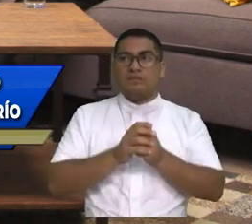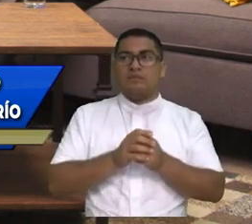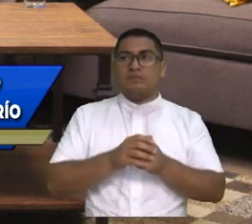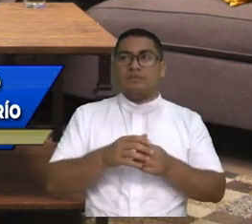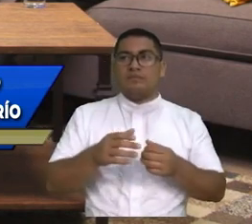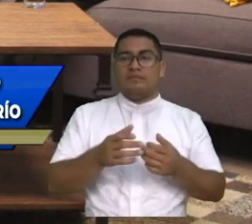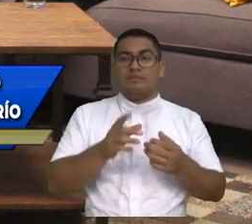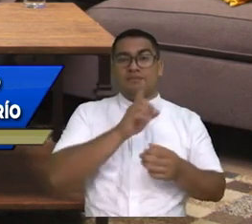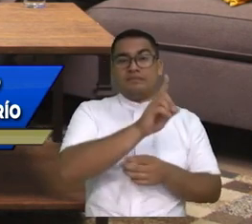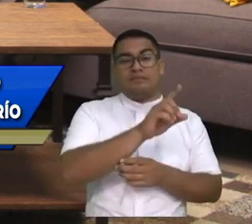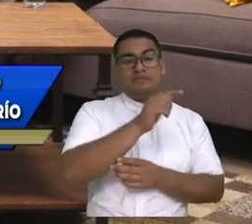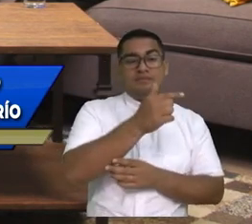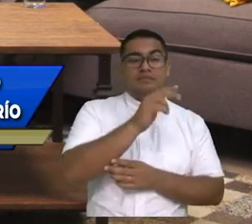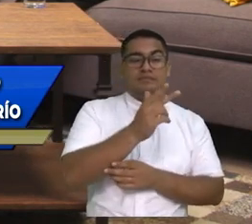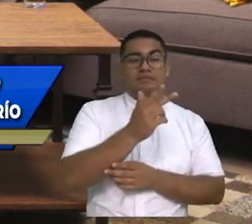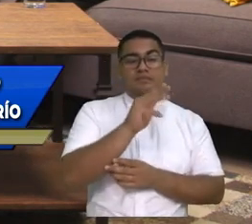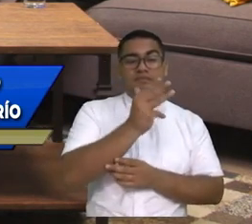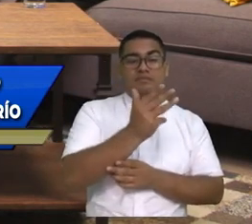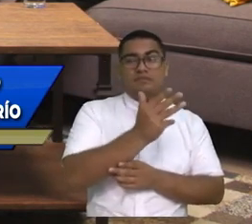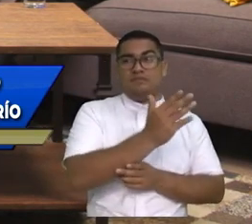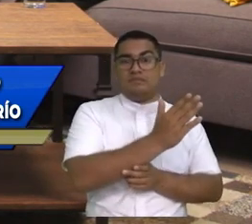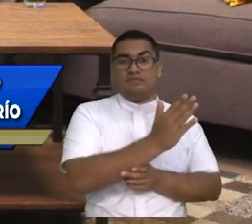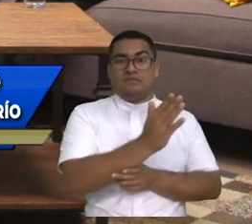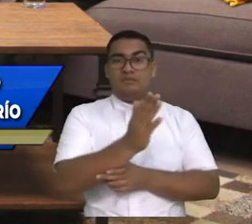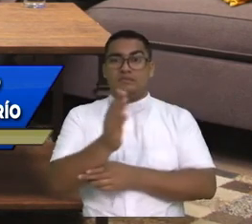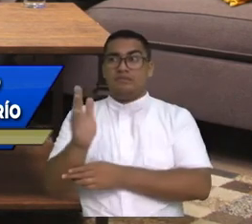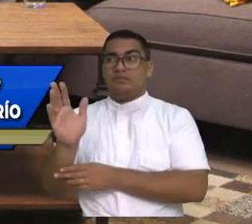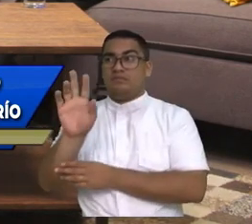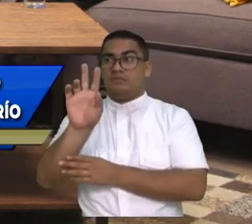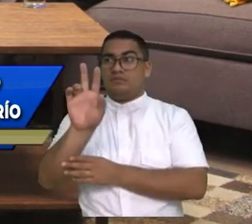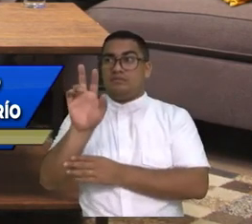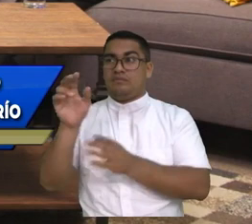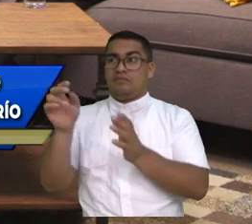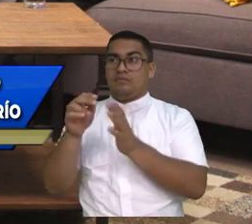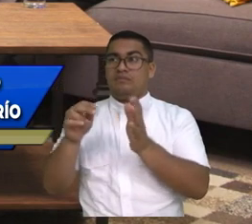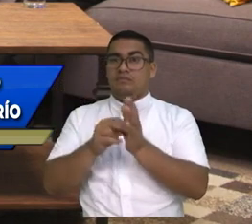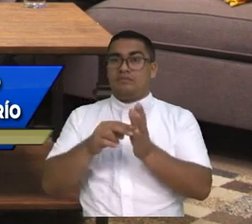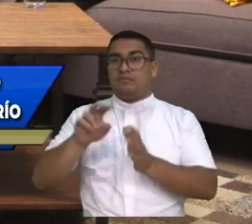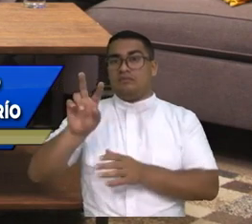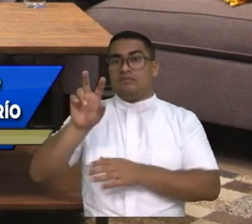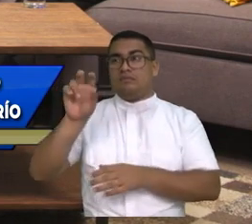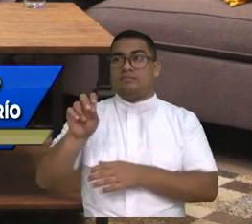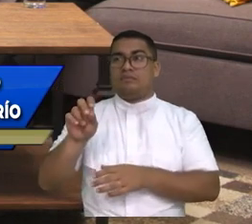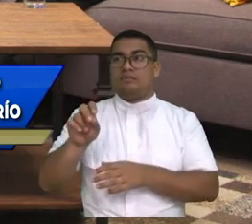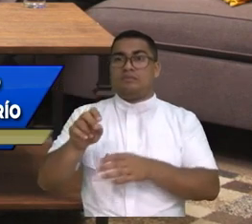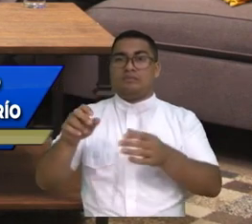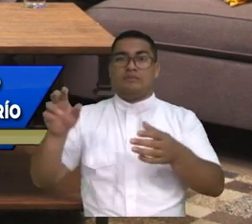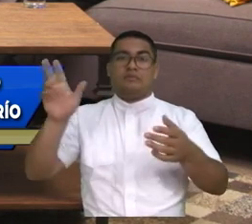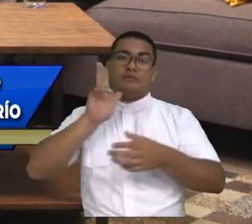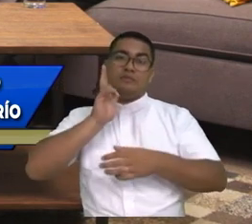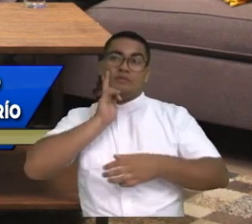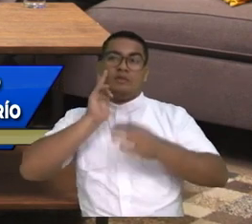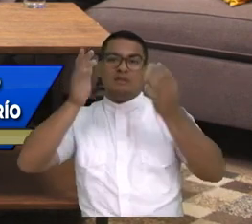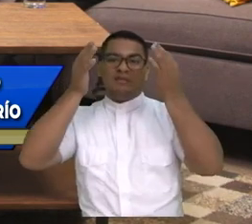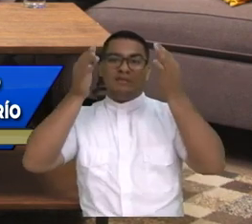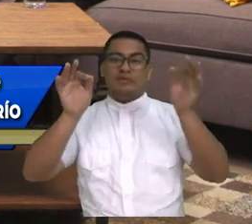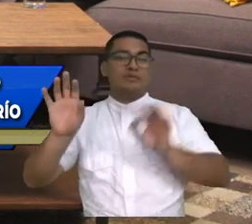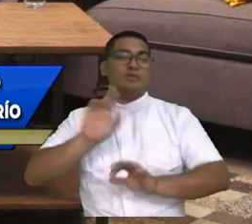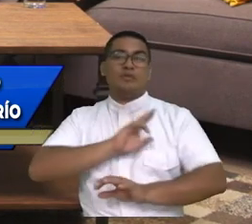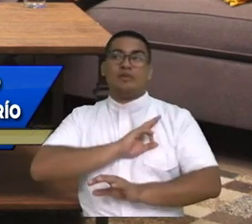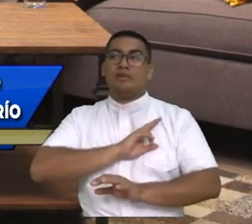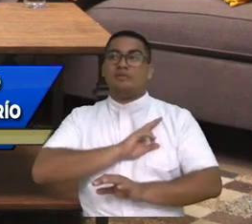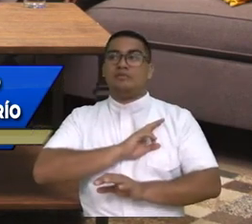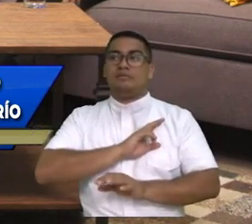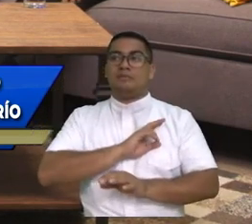Industrial, 1789 hasta el 2020, no habrá otro más grande que Rubén Darío. Varios